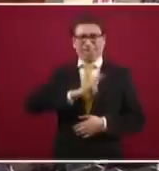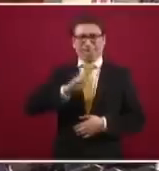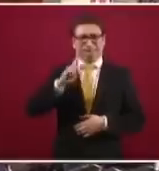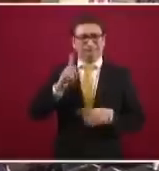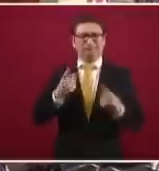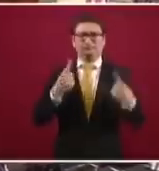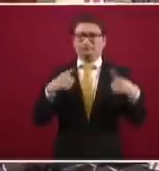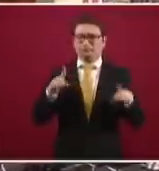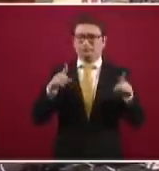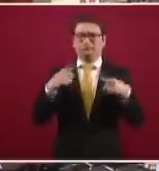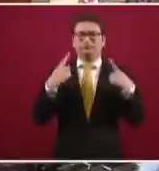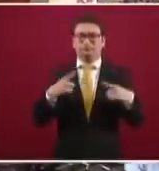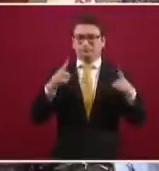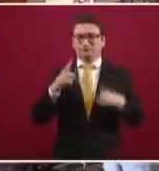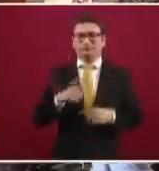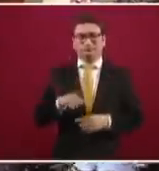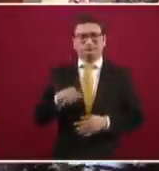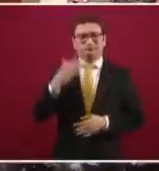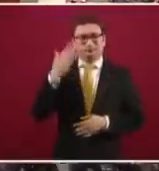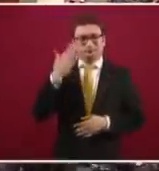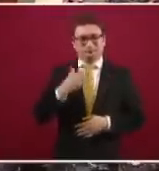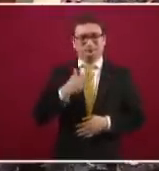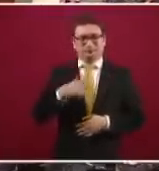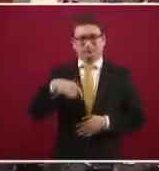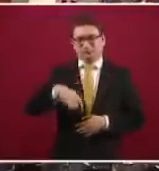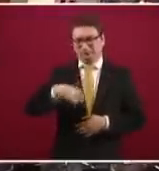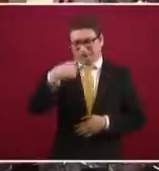la música de nuestro país,